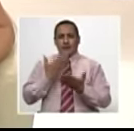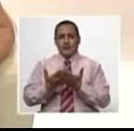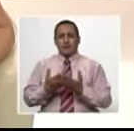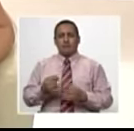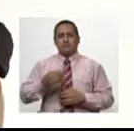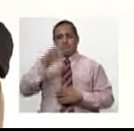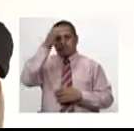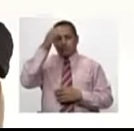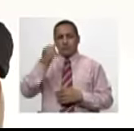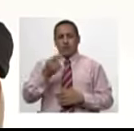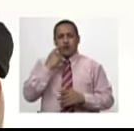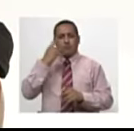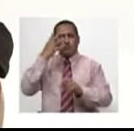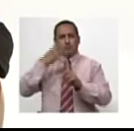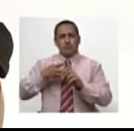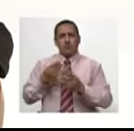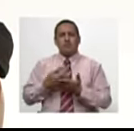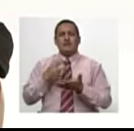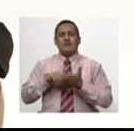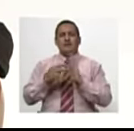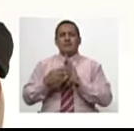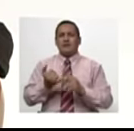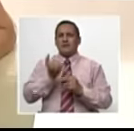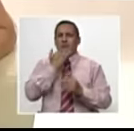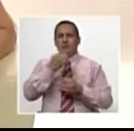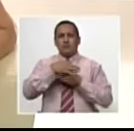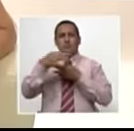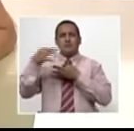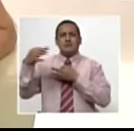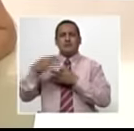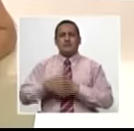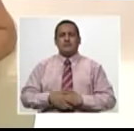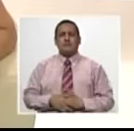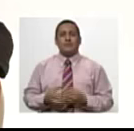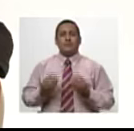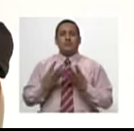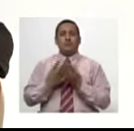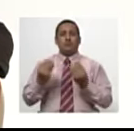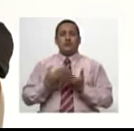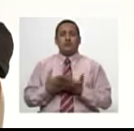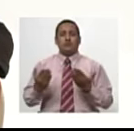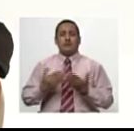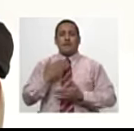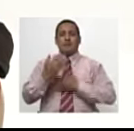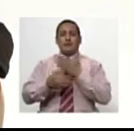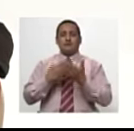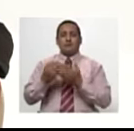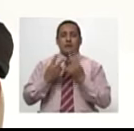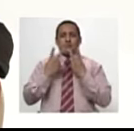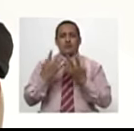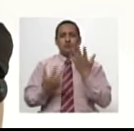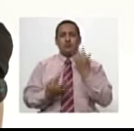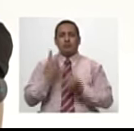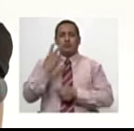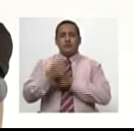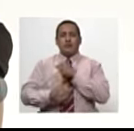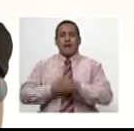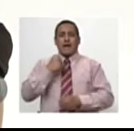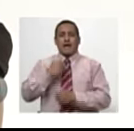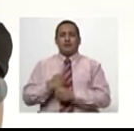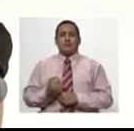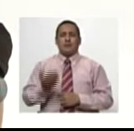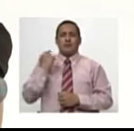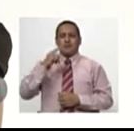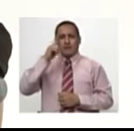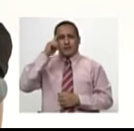nosotros. Un gusto estar contigo. ¿Y qué pasó con la descentralización? Bueno, han pasado muchas cosas, ¿no? Ya. Son 12 años desde